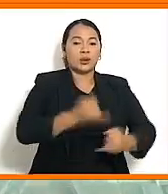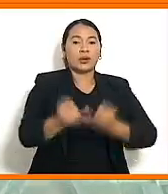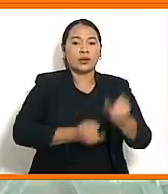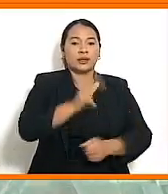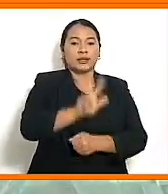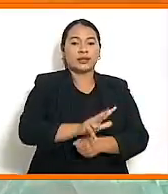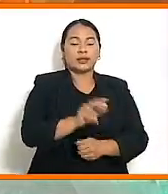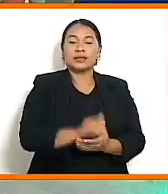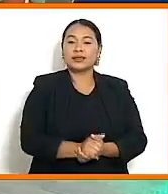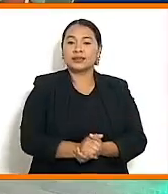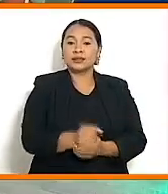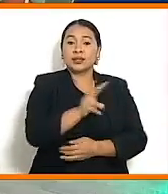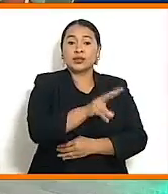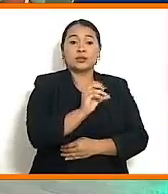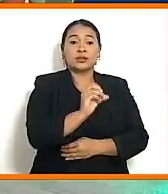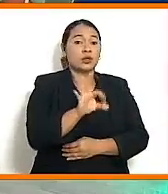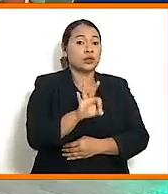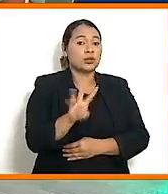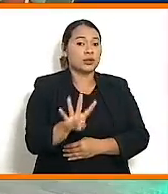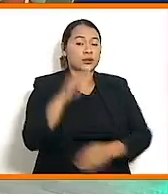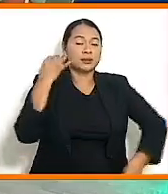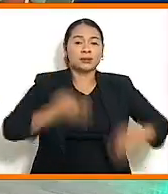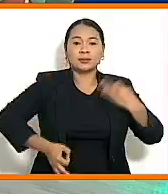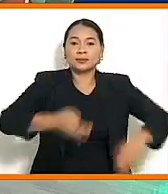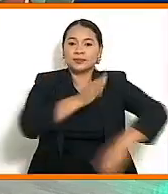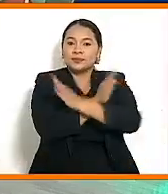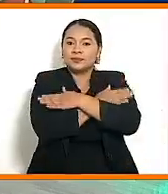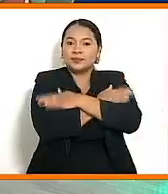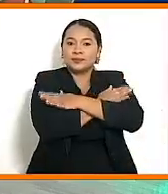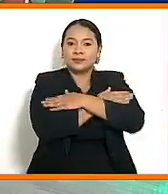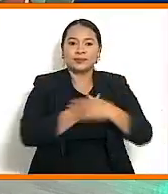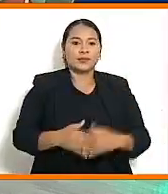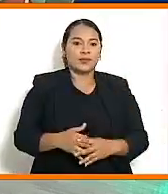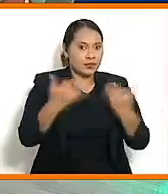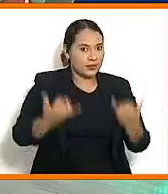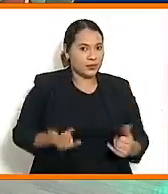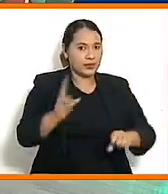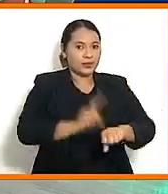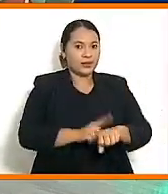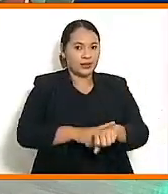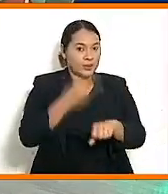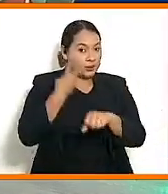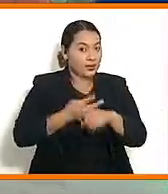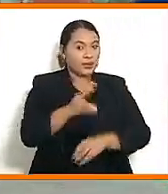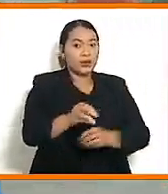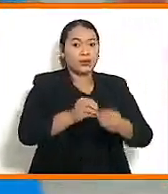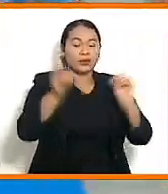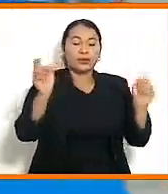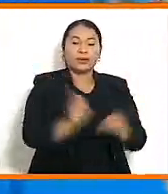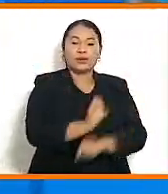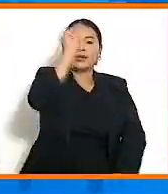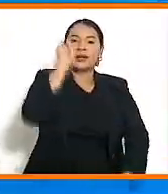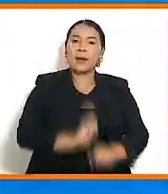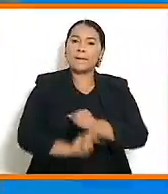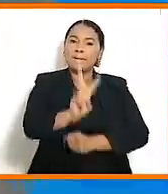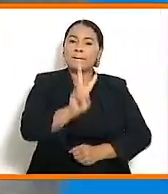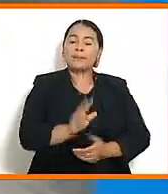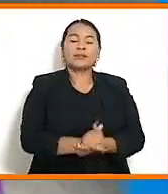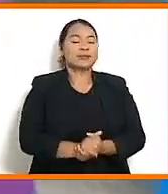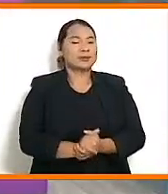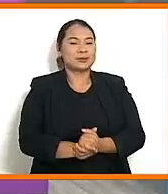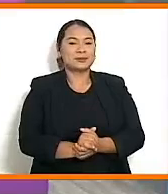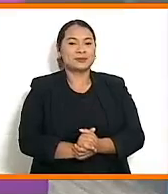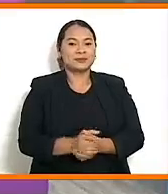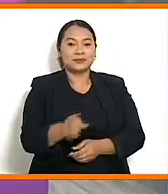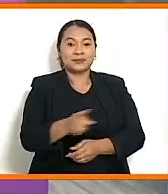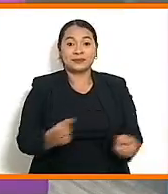el 294. ¡Felicidades! Ahora sí vamos a conocer los dos afortunados números ganadores en premiados.